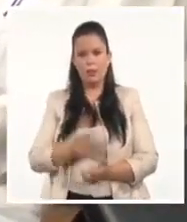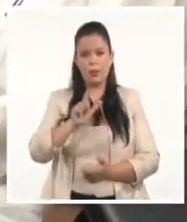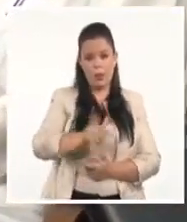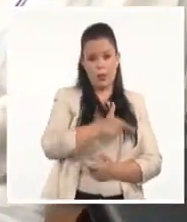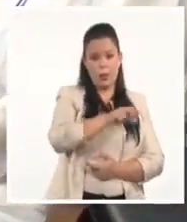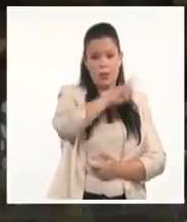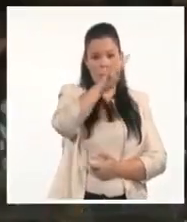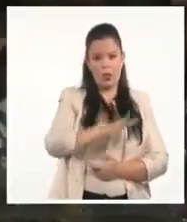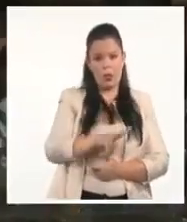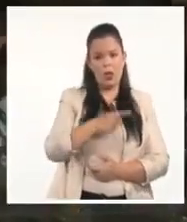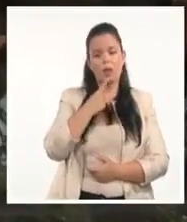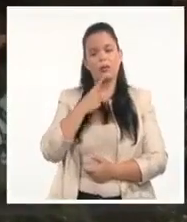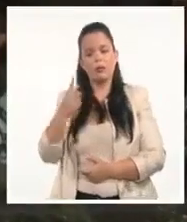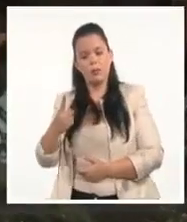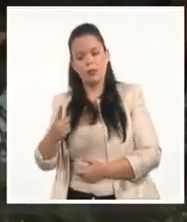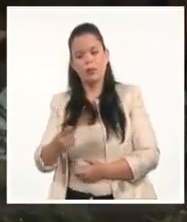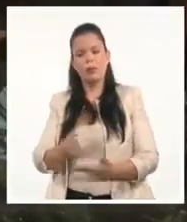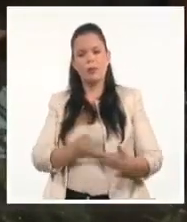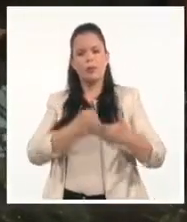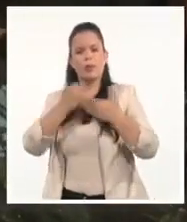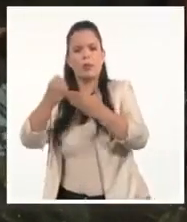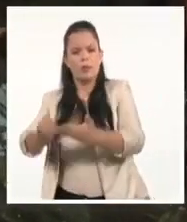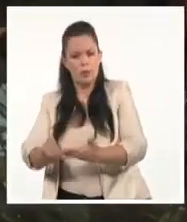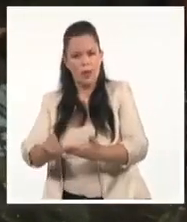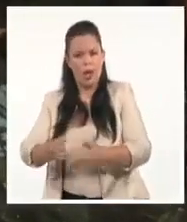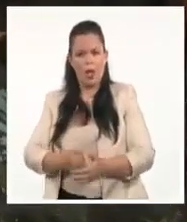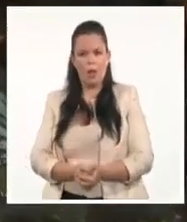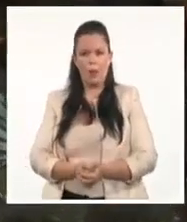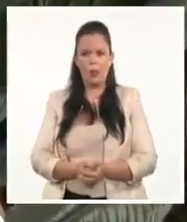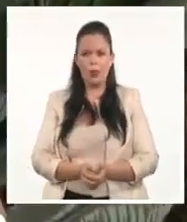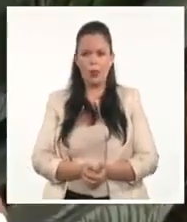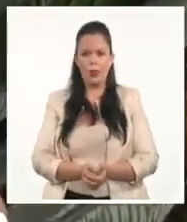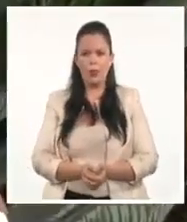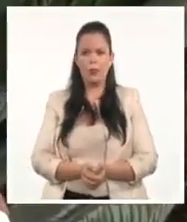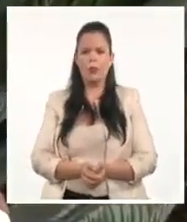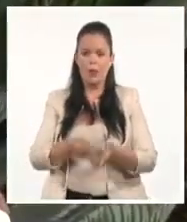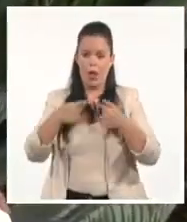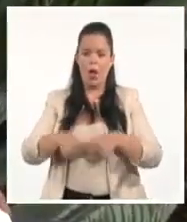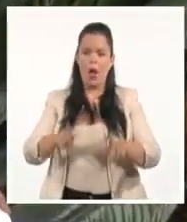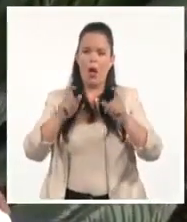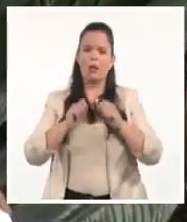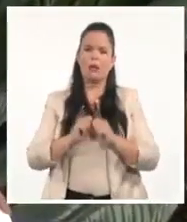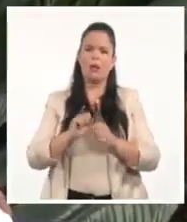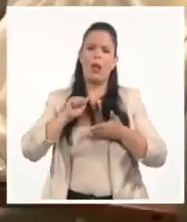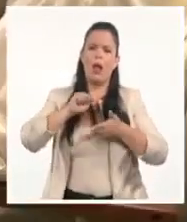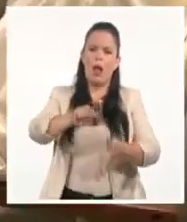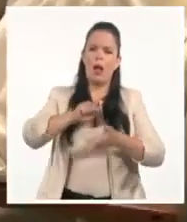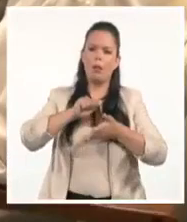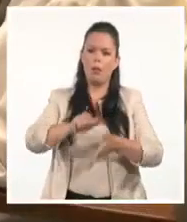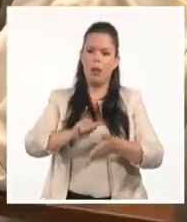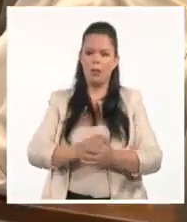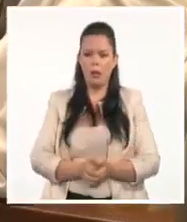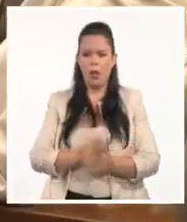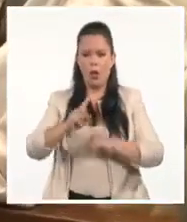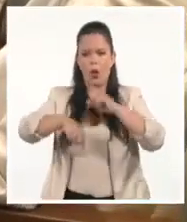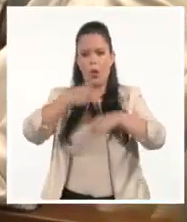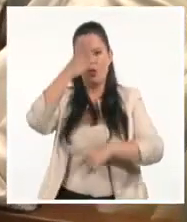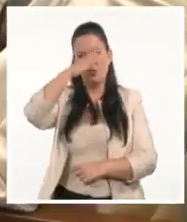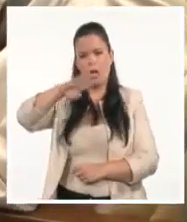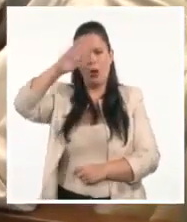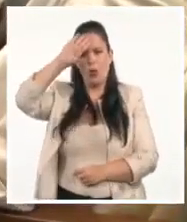mensaje de solidaridad y apoyo del presidente Nicolás Maduro Moros frente a la campaña político-comunicacional contra Cuba y el recrudecimiento del